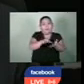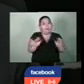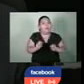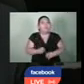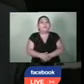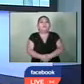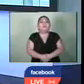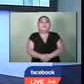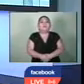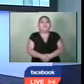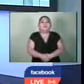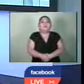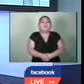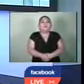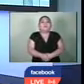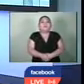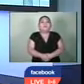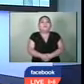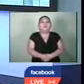ilícito.